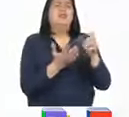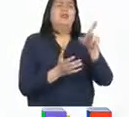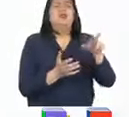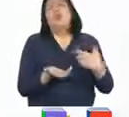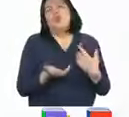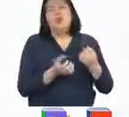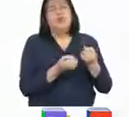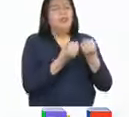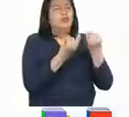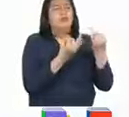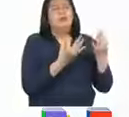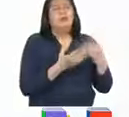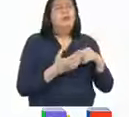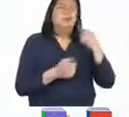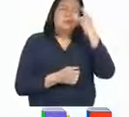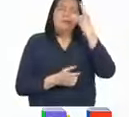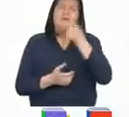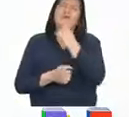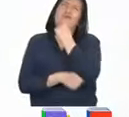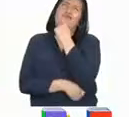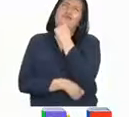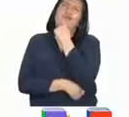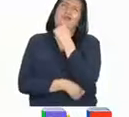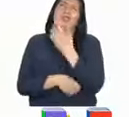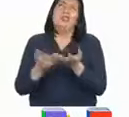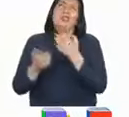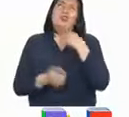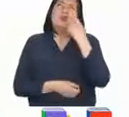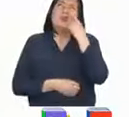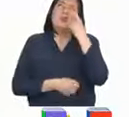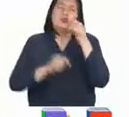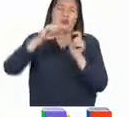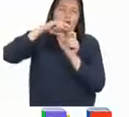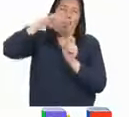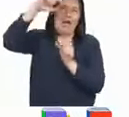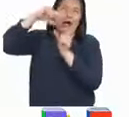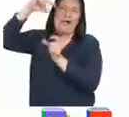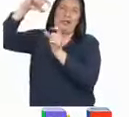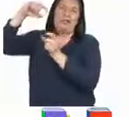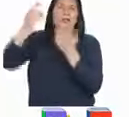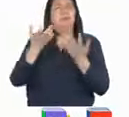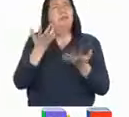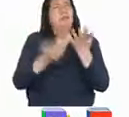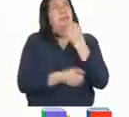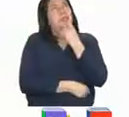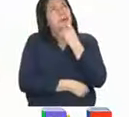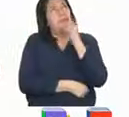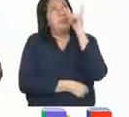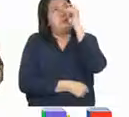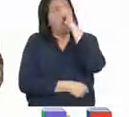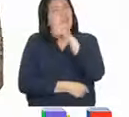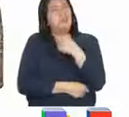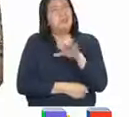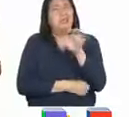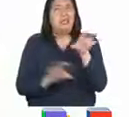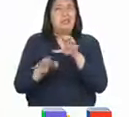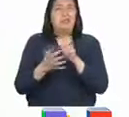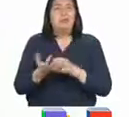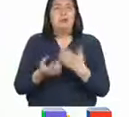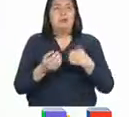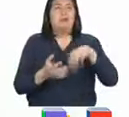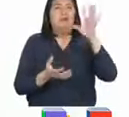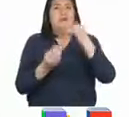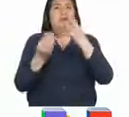usar? No estoy muy segura. Conozco los gráficos de barras, pero quizás en este caso puedan ser difícil hacerlos, ya que